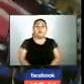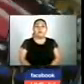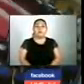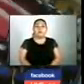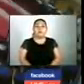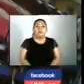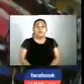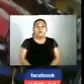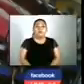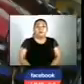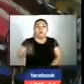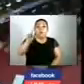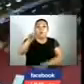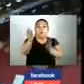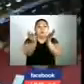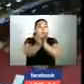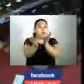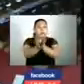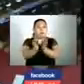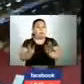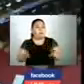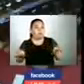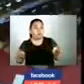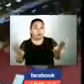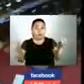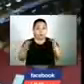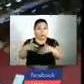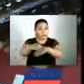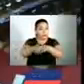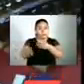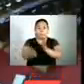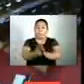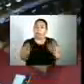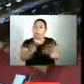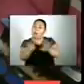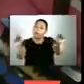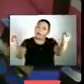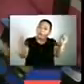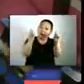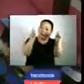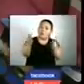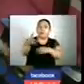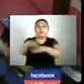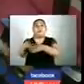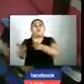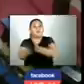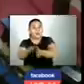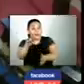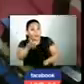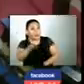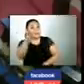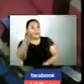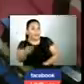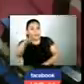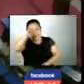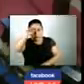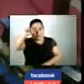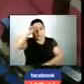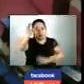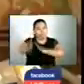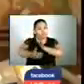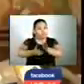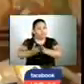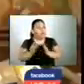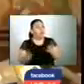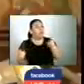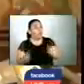Este próximo 1 de mayo no habrá ceremonia de instalación de la nueva Asamblea Legislativa y los diputados comenzarán labores ese mismo día. Conozca qué otros